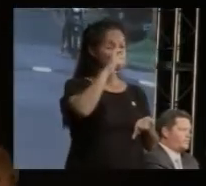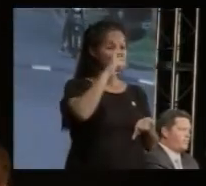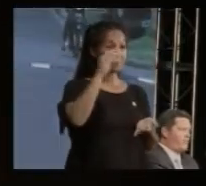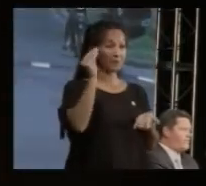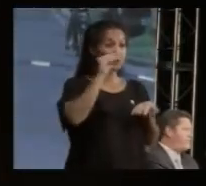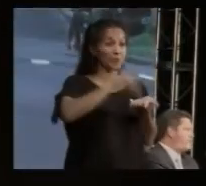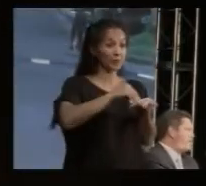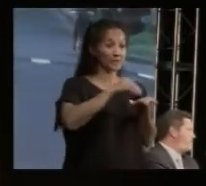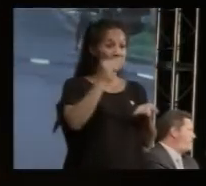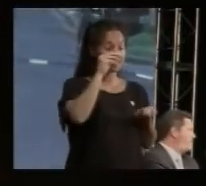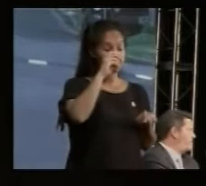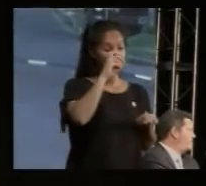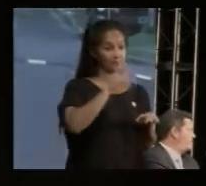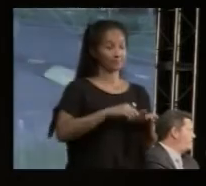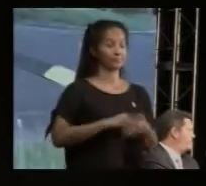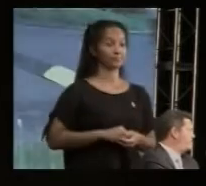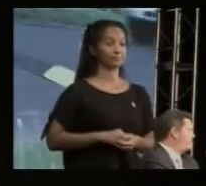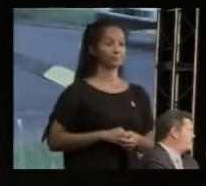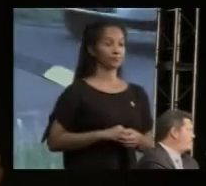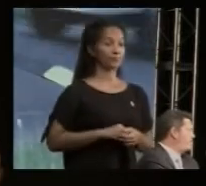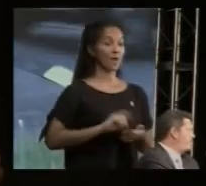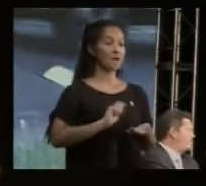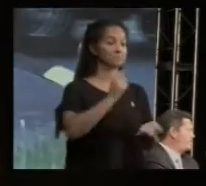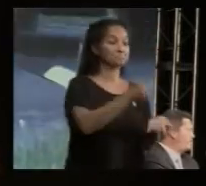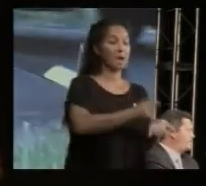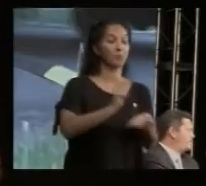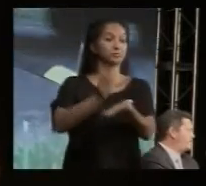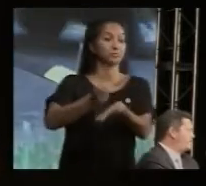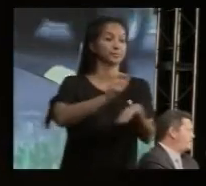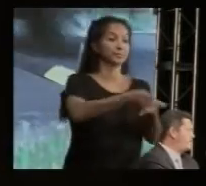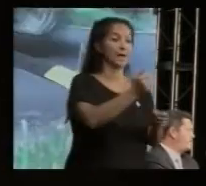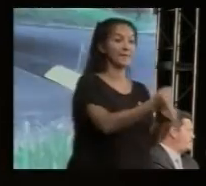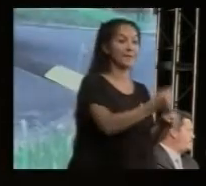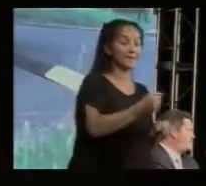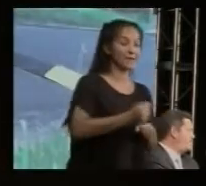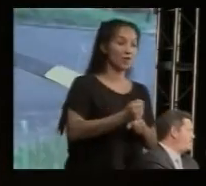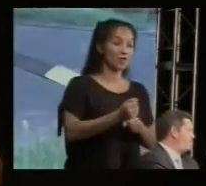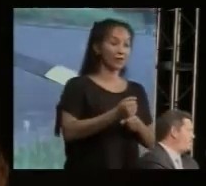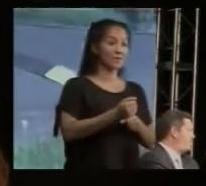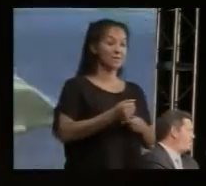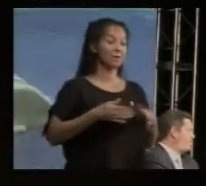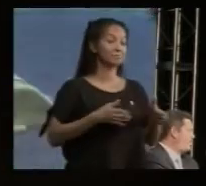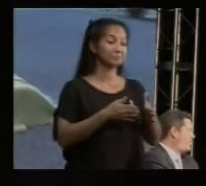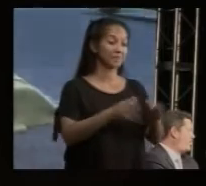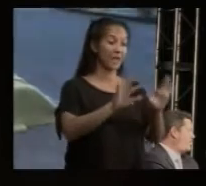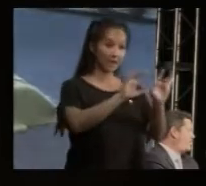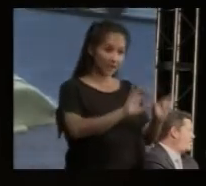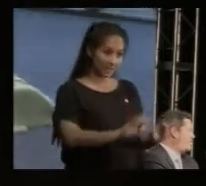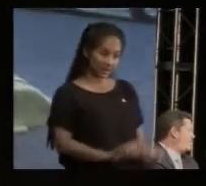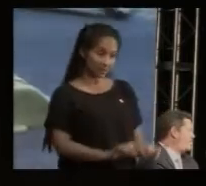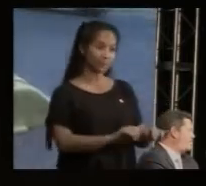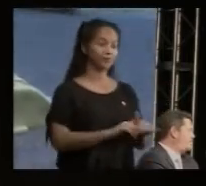pesos. Hemos modernizado el pago de proveedores y contratistas, implementando el pago vía transferencia electrónica. De igual